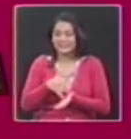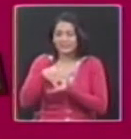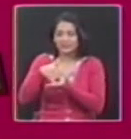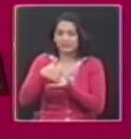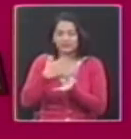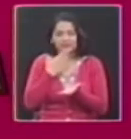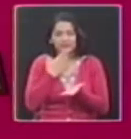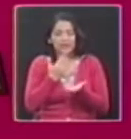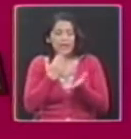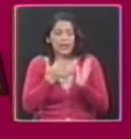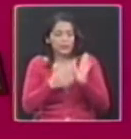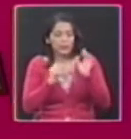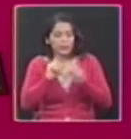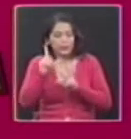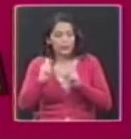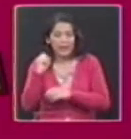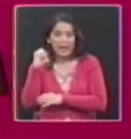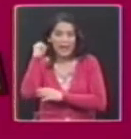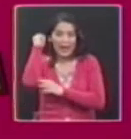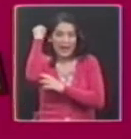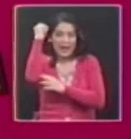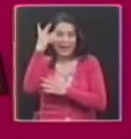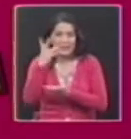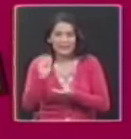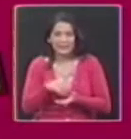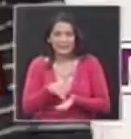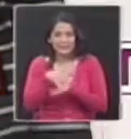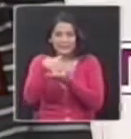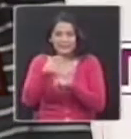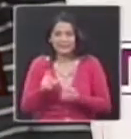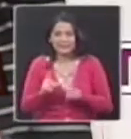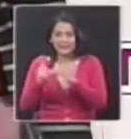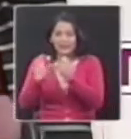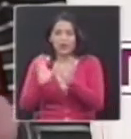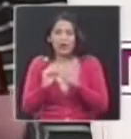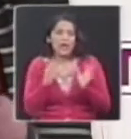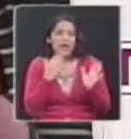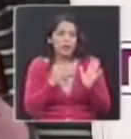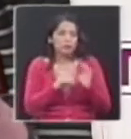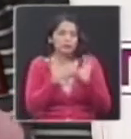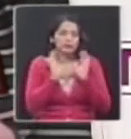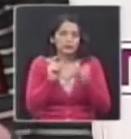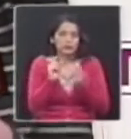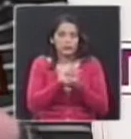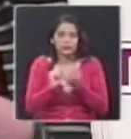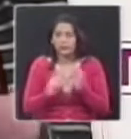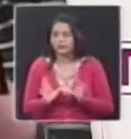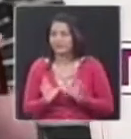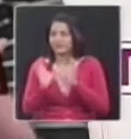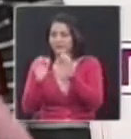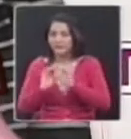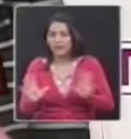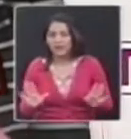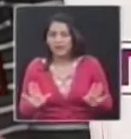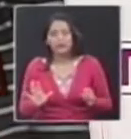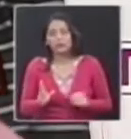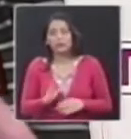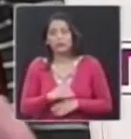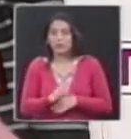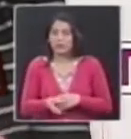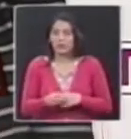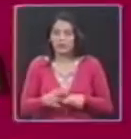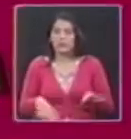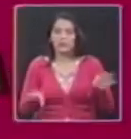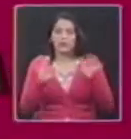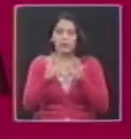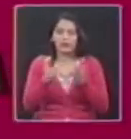lo que sucede con los premios es que llega, hay un reconocimiento, se entrega un certificado o un premio más físico, pero la práctica queda ahí. Claro,